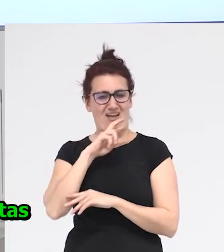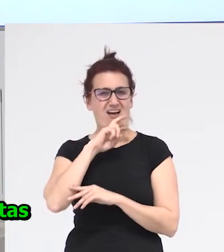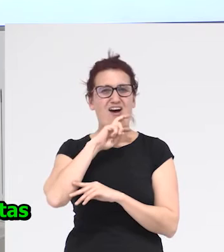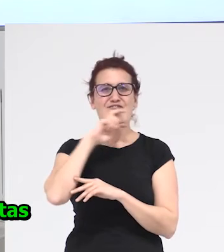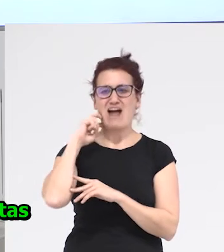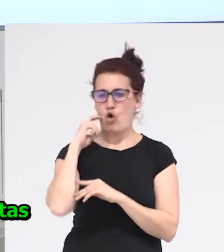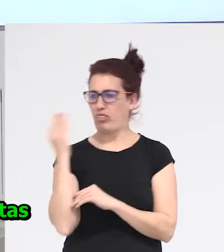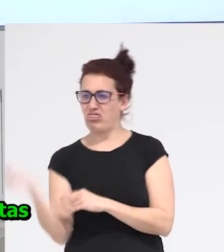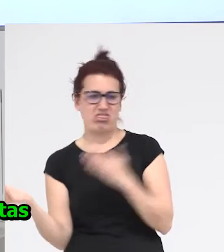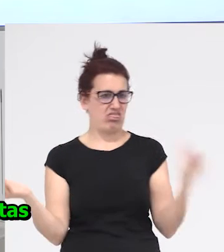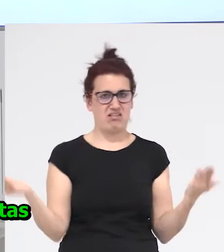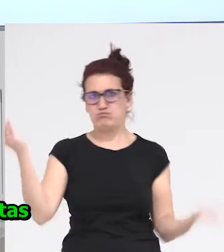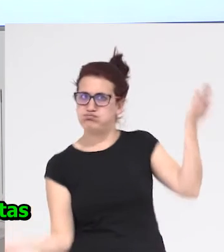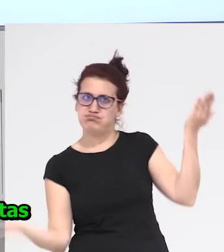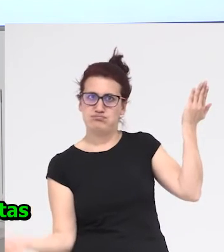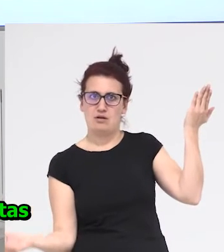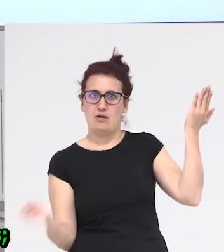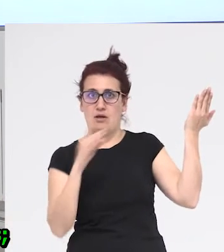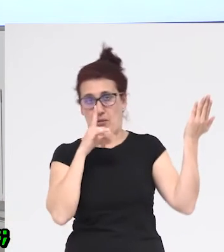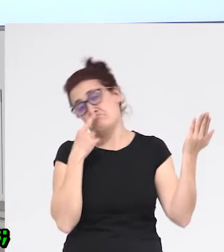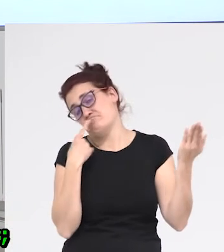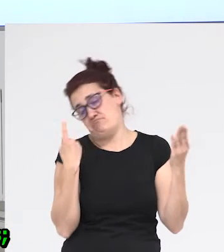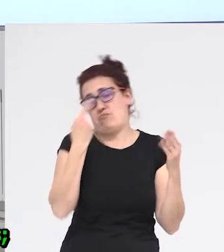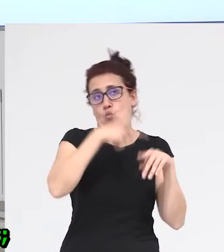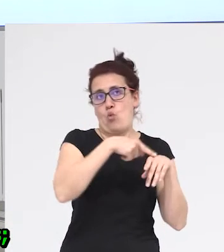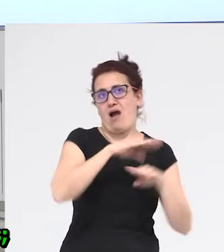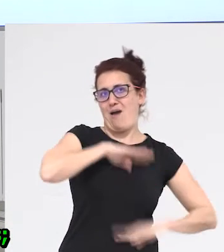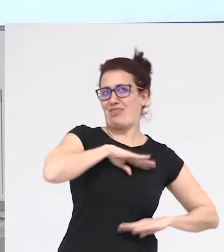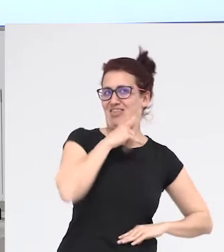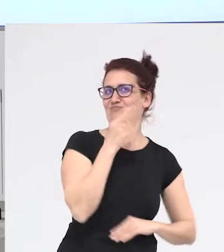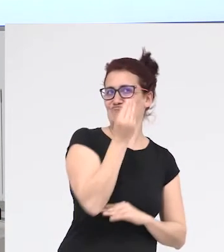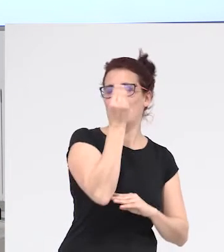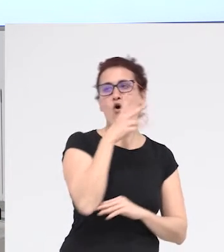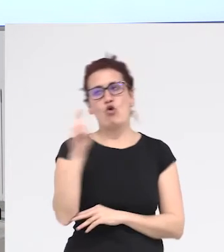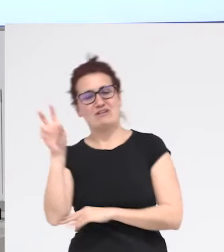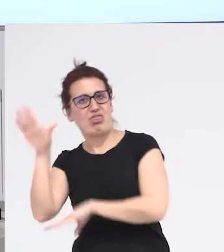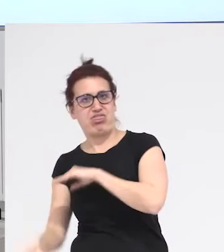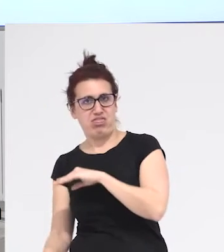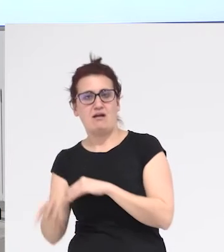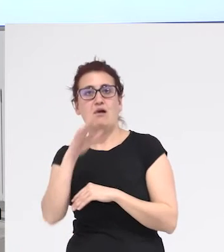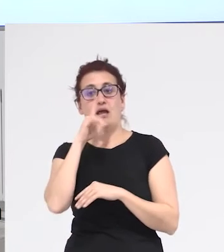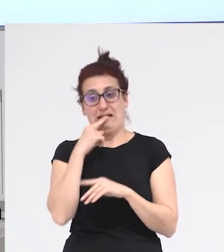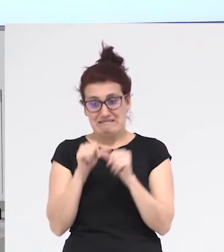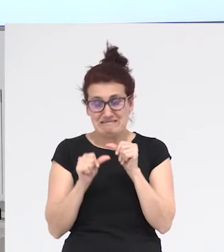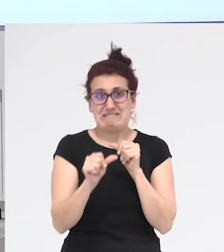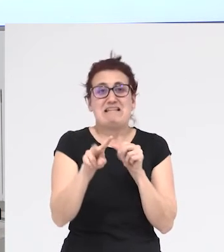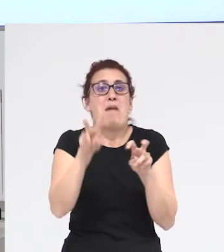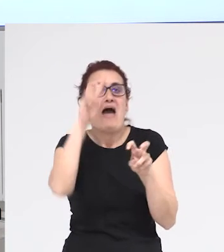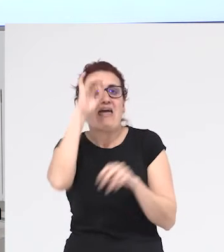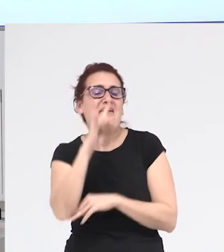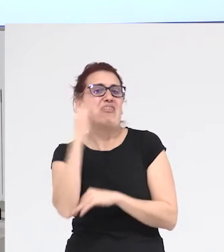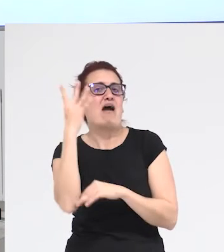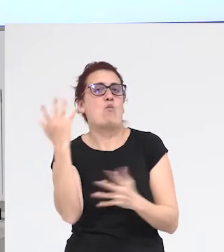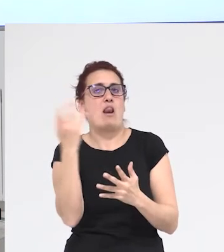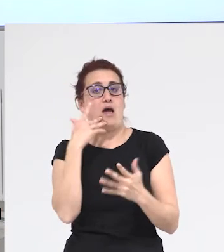distintas y por sobre otras, ¿no? Unas capacidades por sobre otras, y a su vez partiendo de una idea de